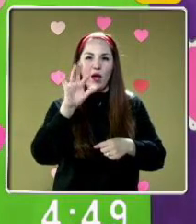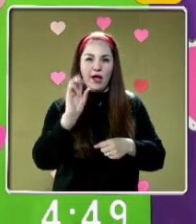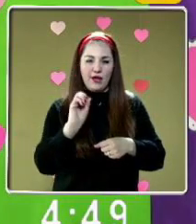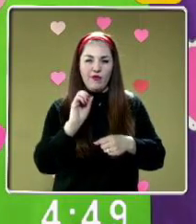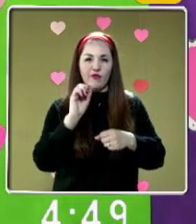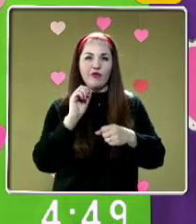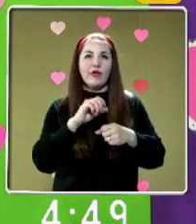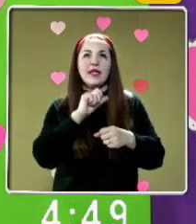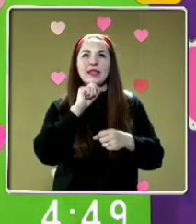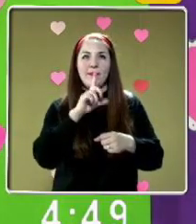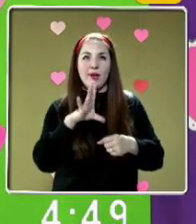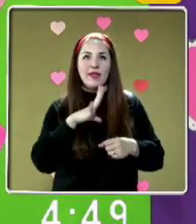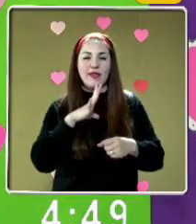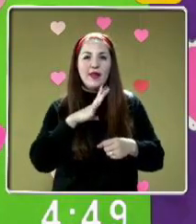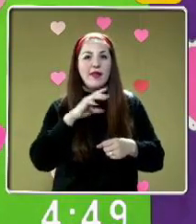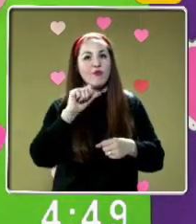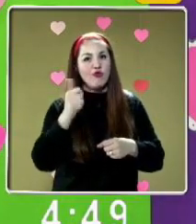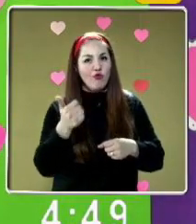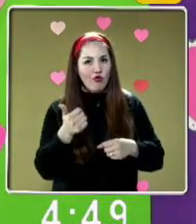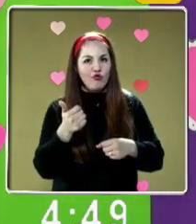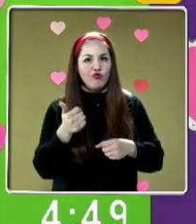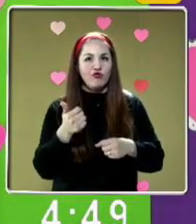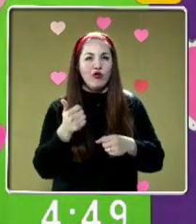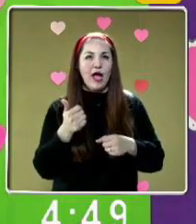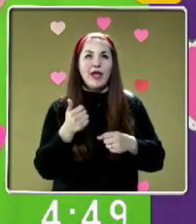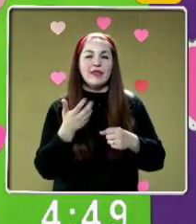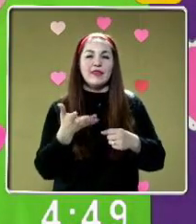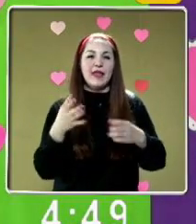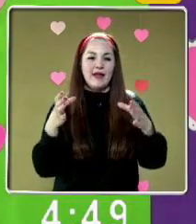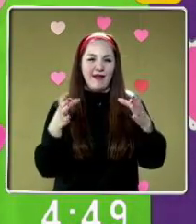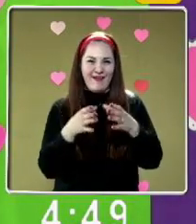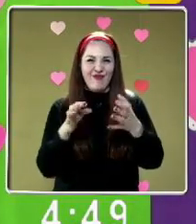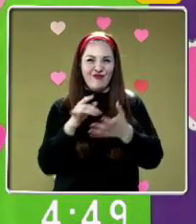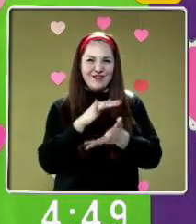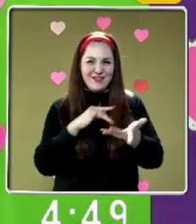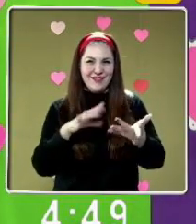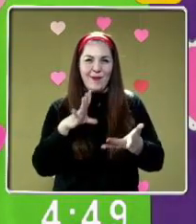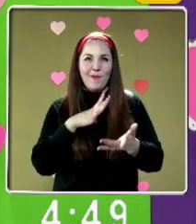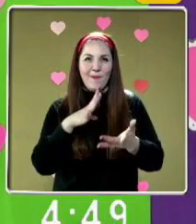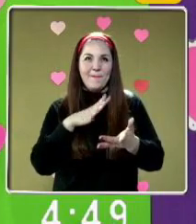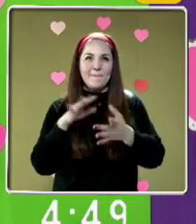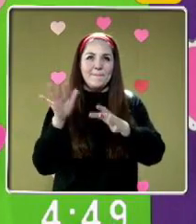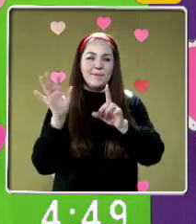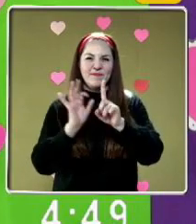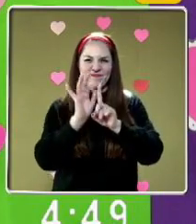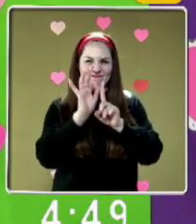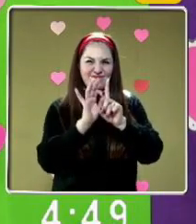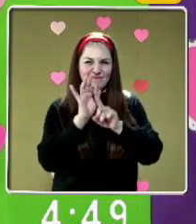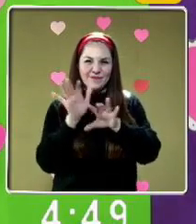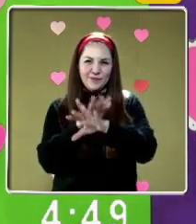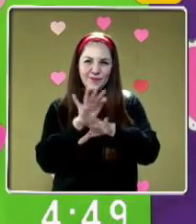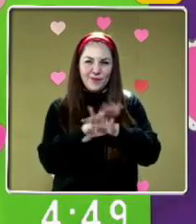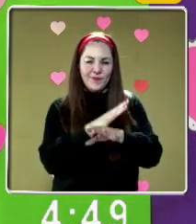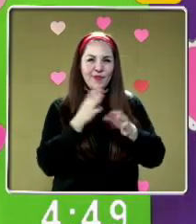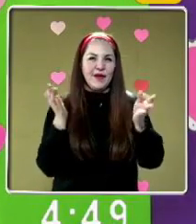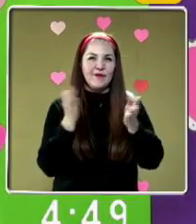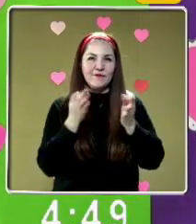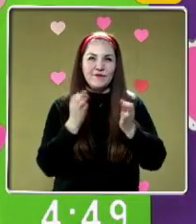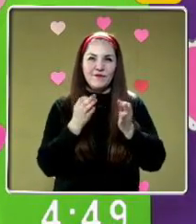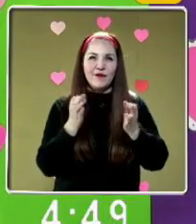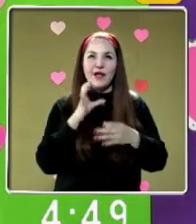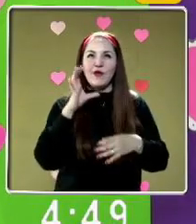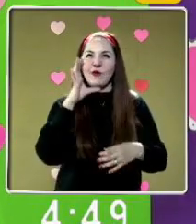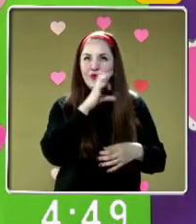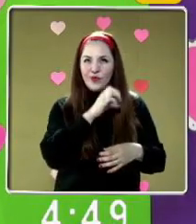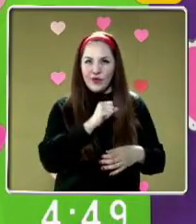tenemos esta característica de ecosistema, que viene siendo los cambios de clima de frío y calor. Tenemos que